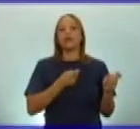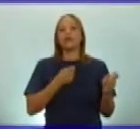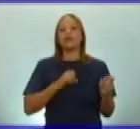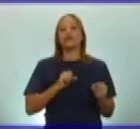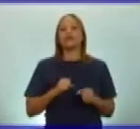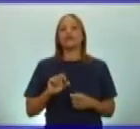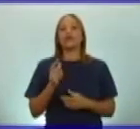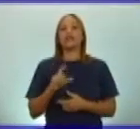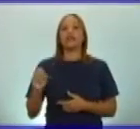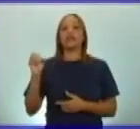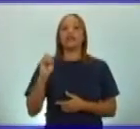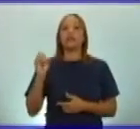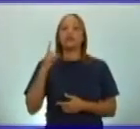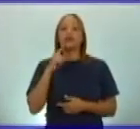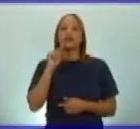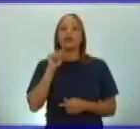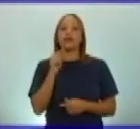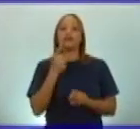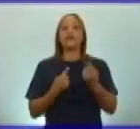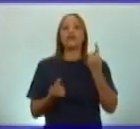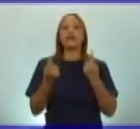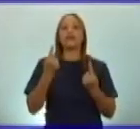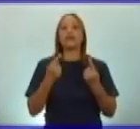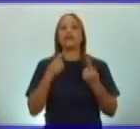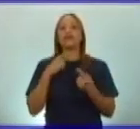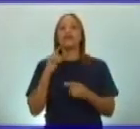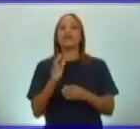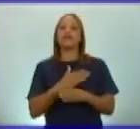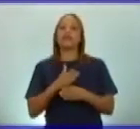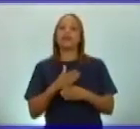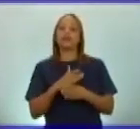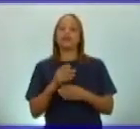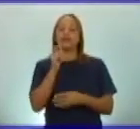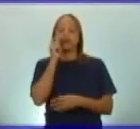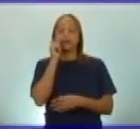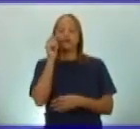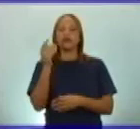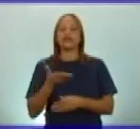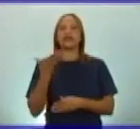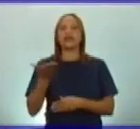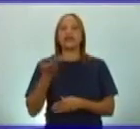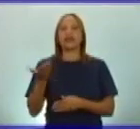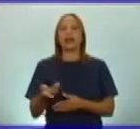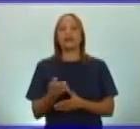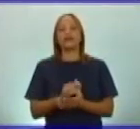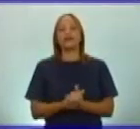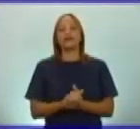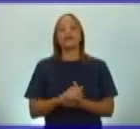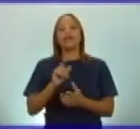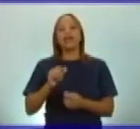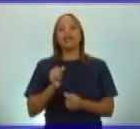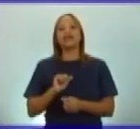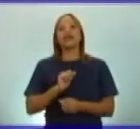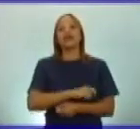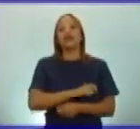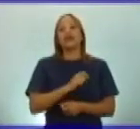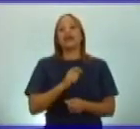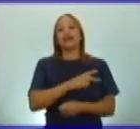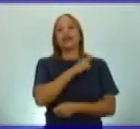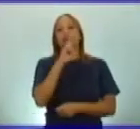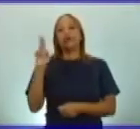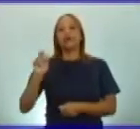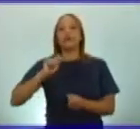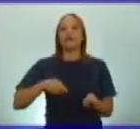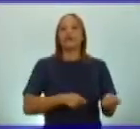una alternativa diferente para que el hombre reclame y luche por sus derechos. Y esa gran revolución que triunfó en Rusia en medio de